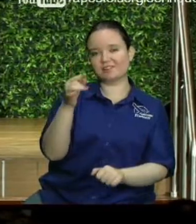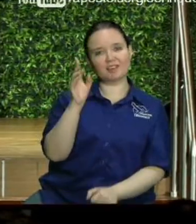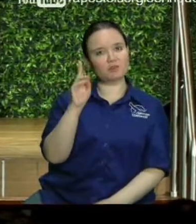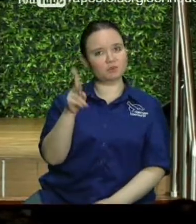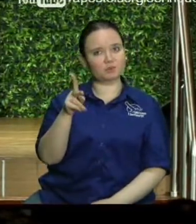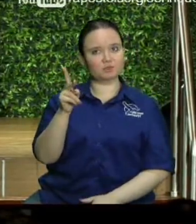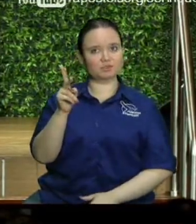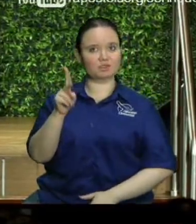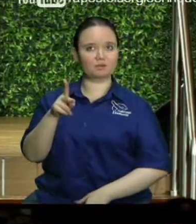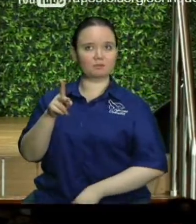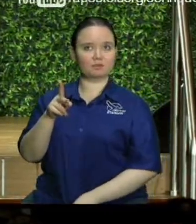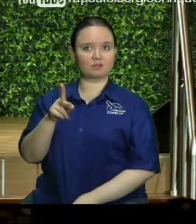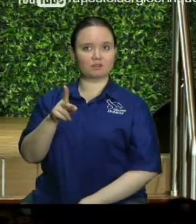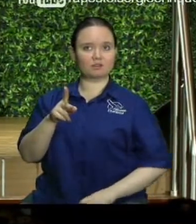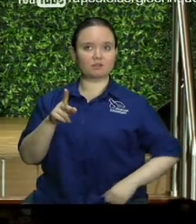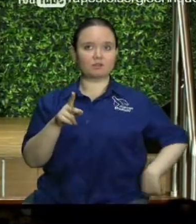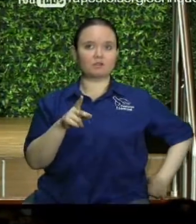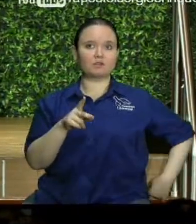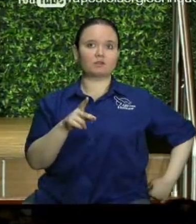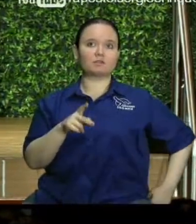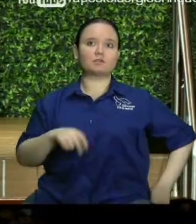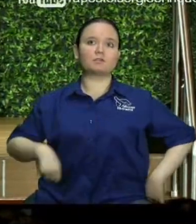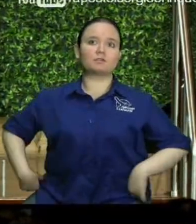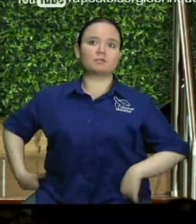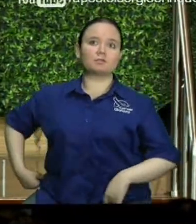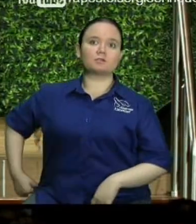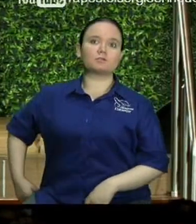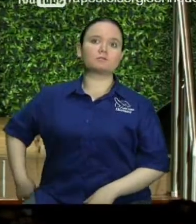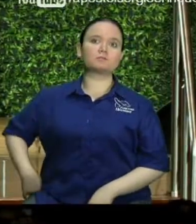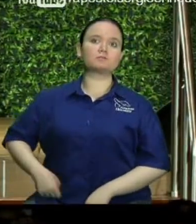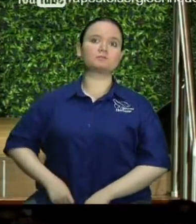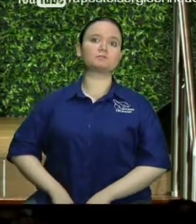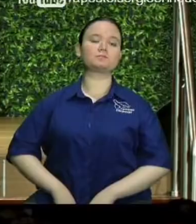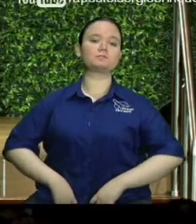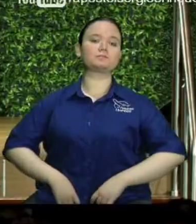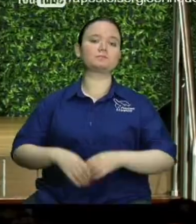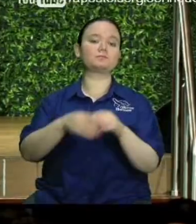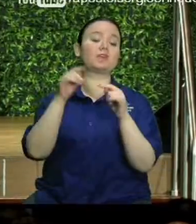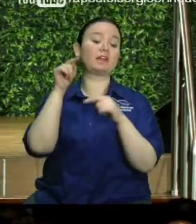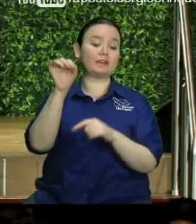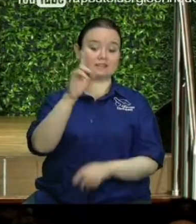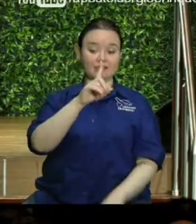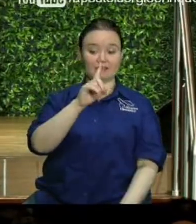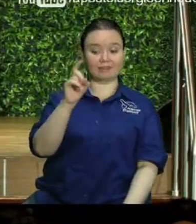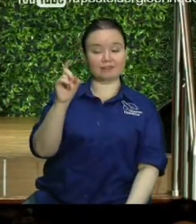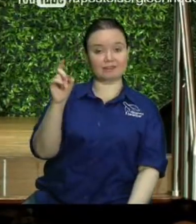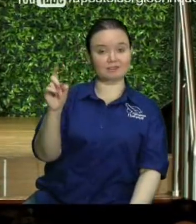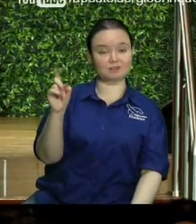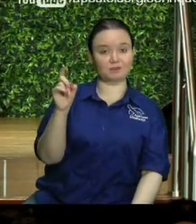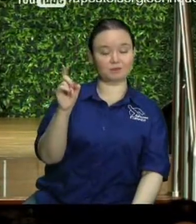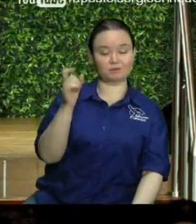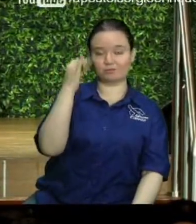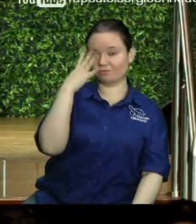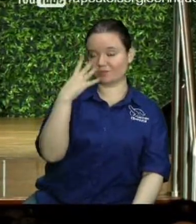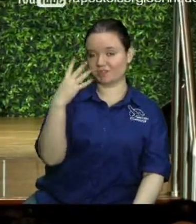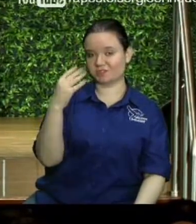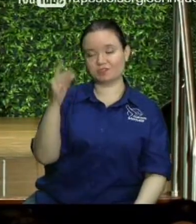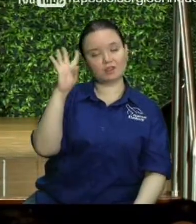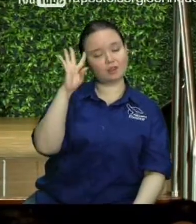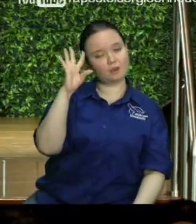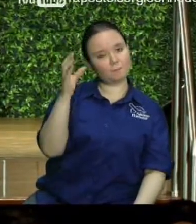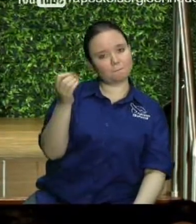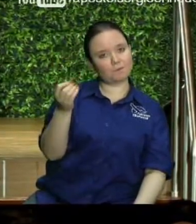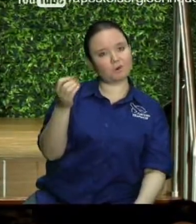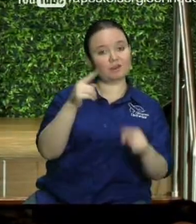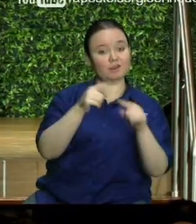les mostremos las grandezas de nuestro Dios y que crean que Jesús es Dios, son esa generación. Porque dice,